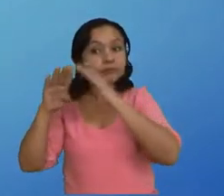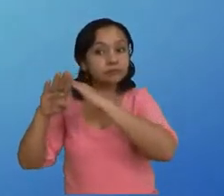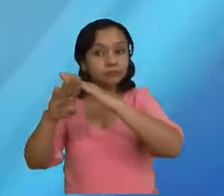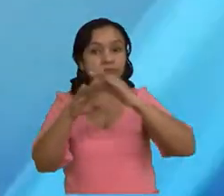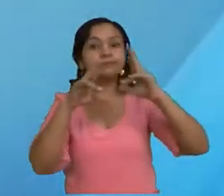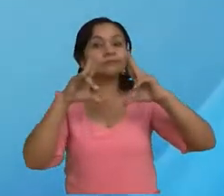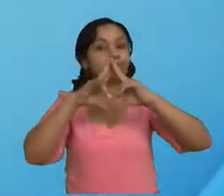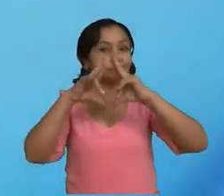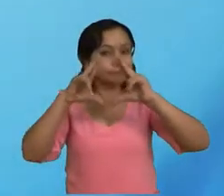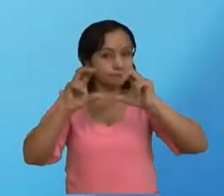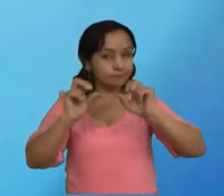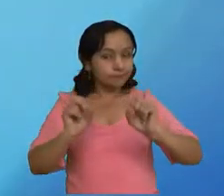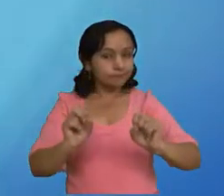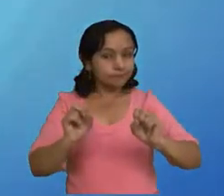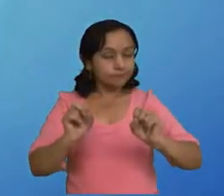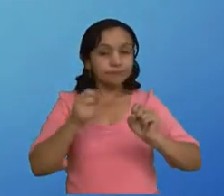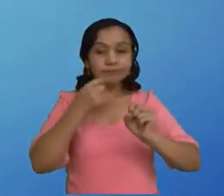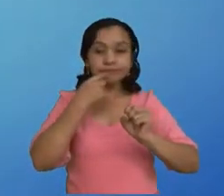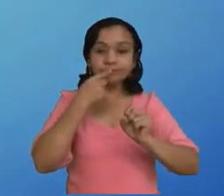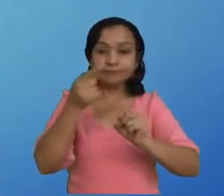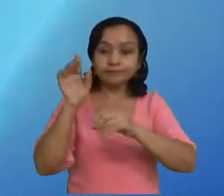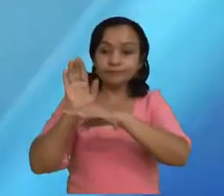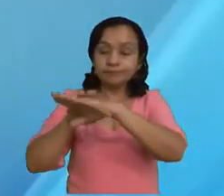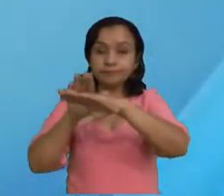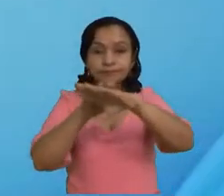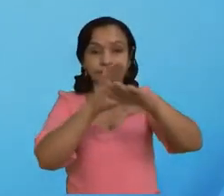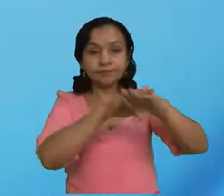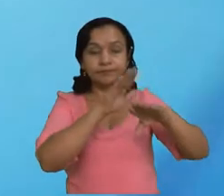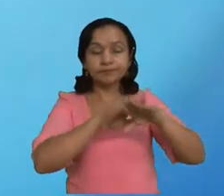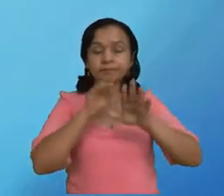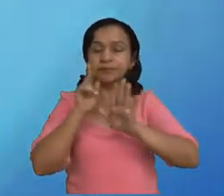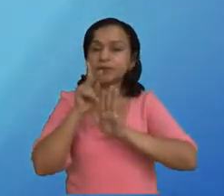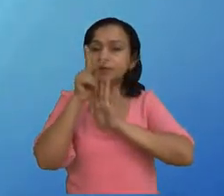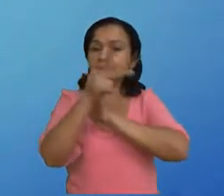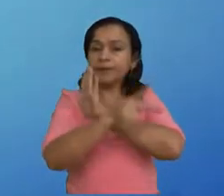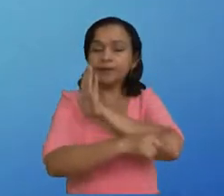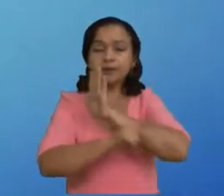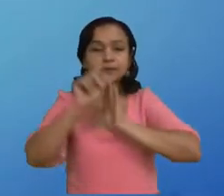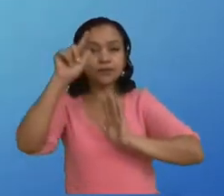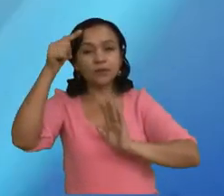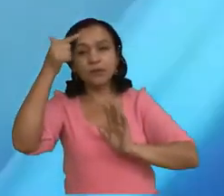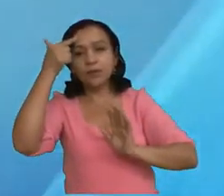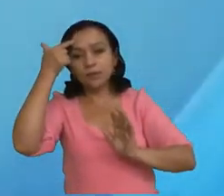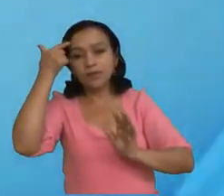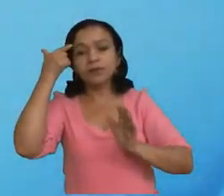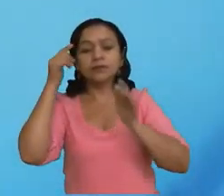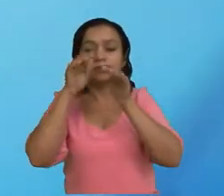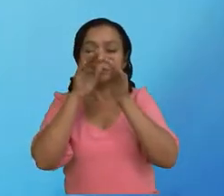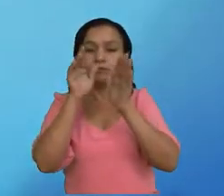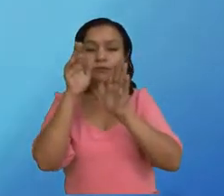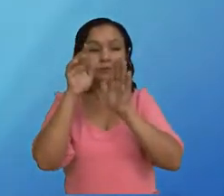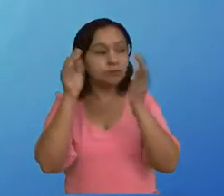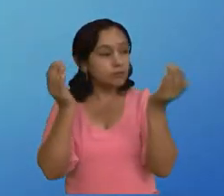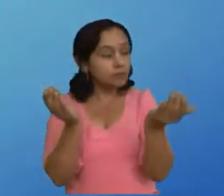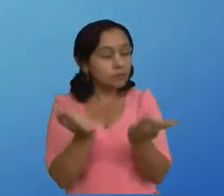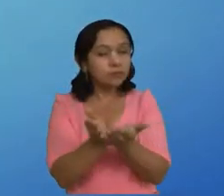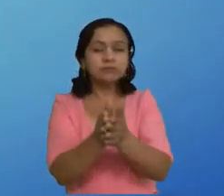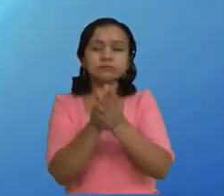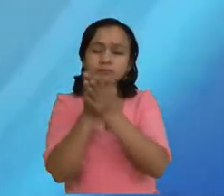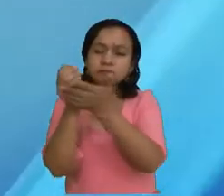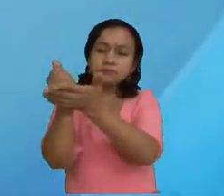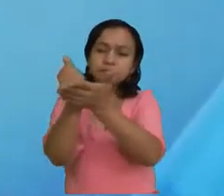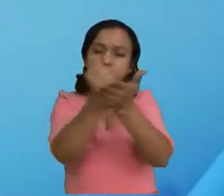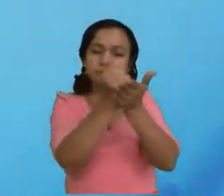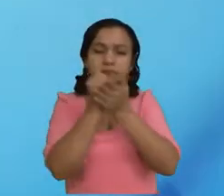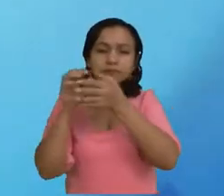además invitamos a todos los países y gobiernos del mundo a sumarse a este esfuerzo